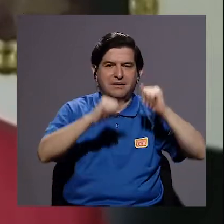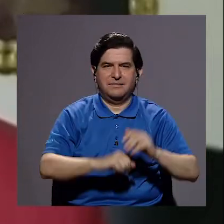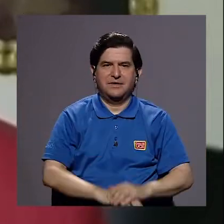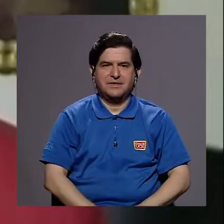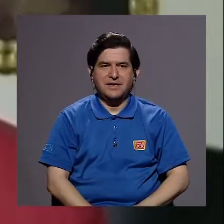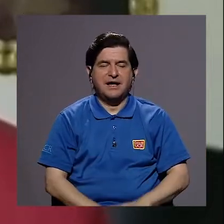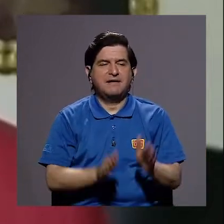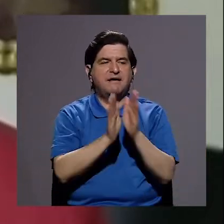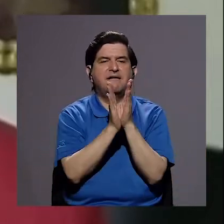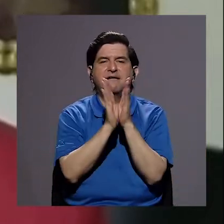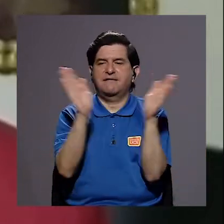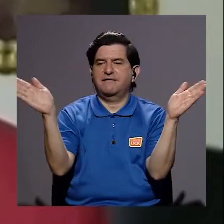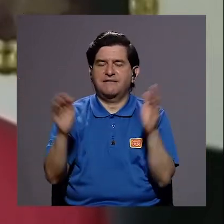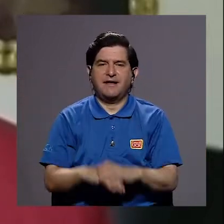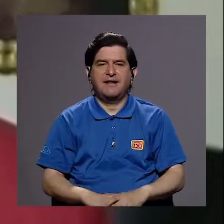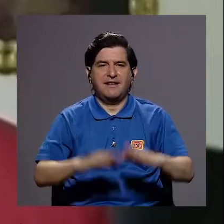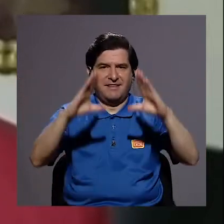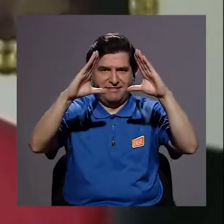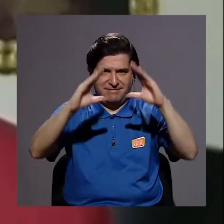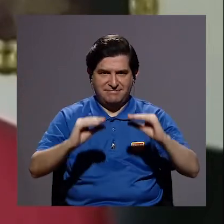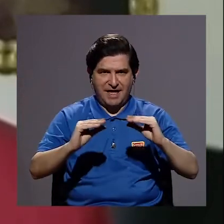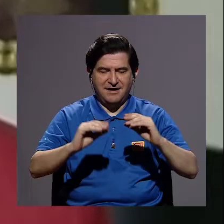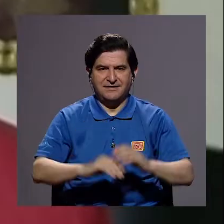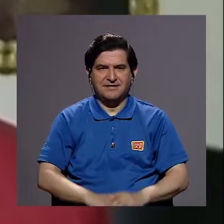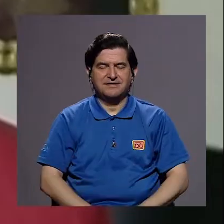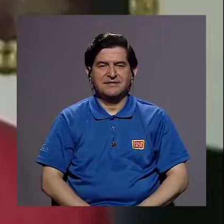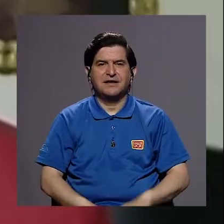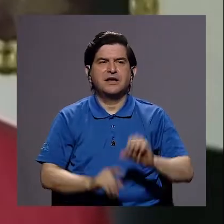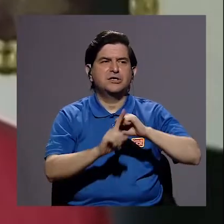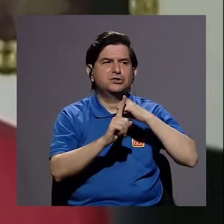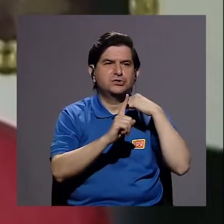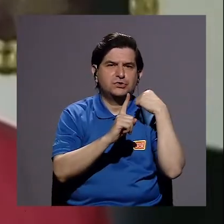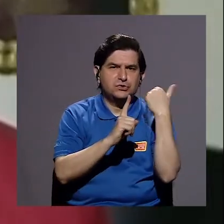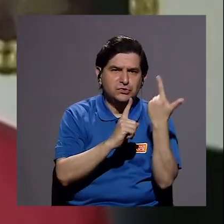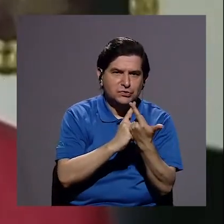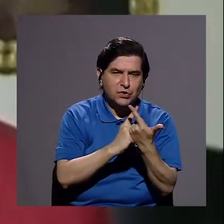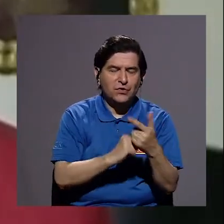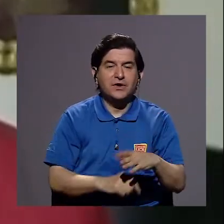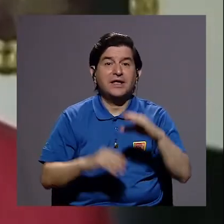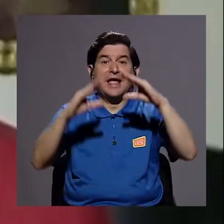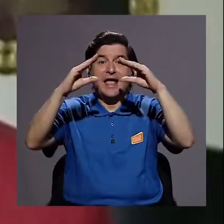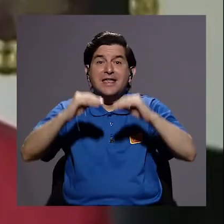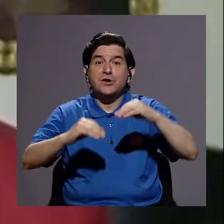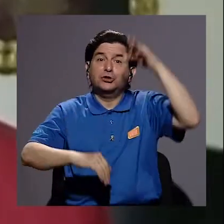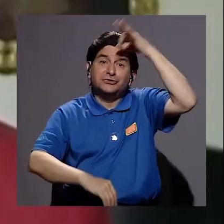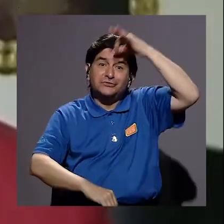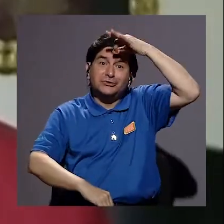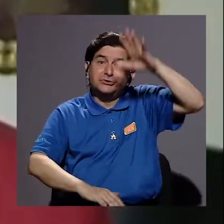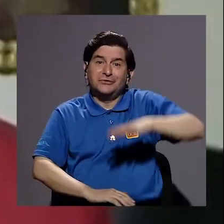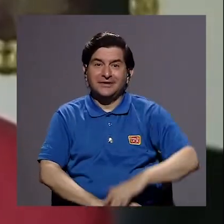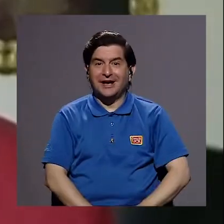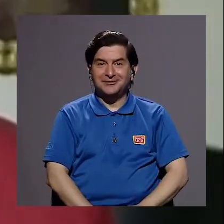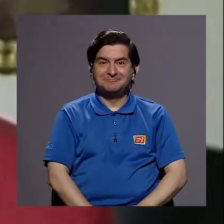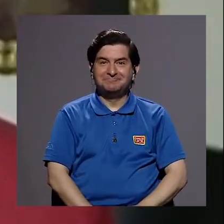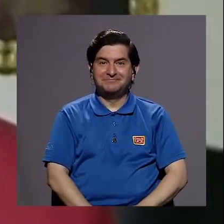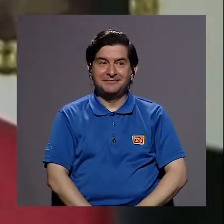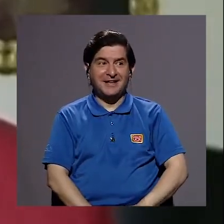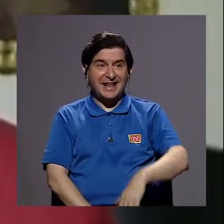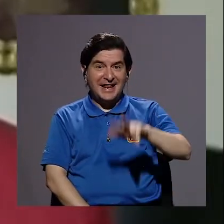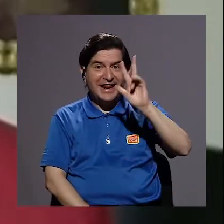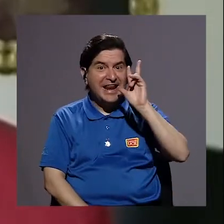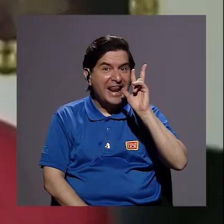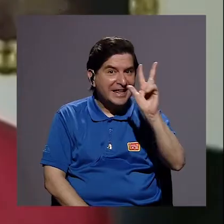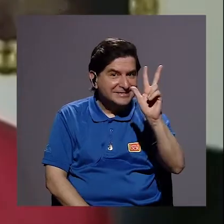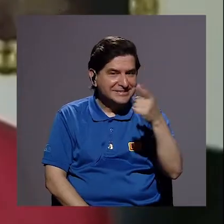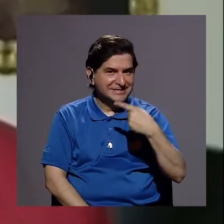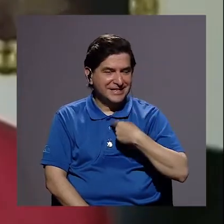llevaba las generales, en la tarde llevaba sociología y en la noche llevaba filosofía. Y las